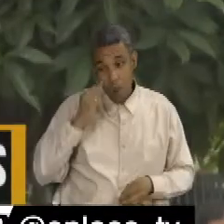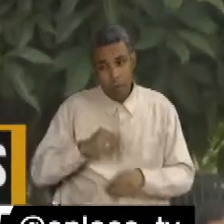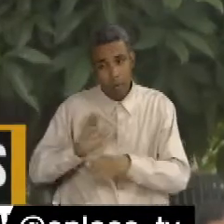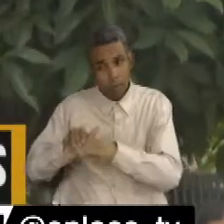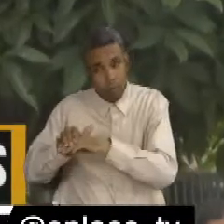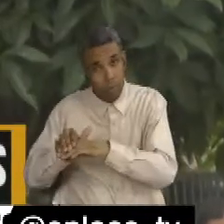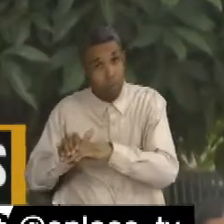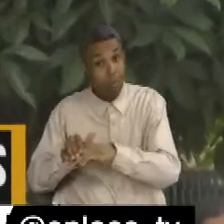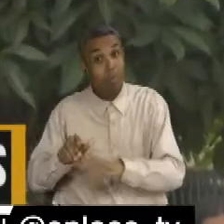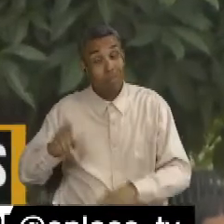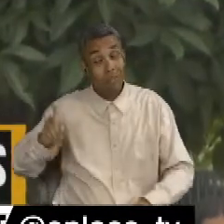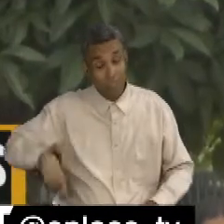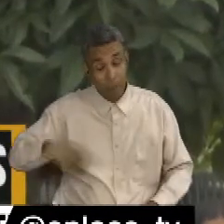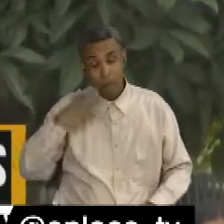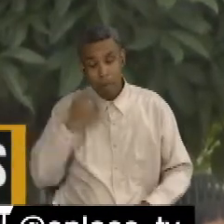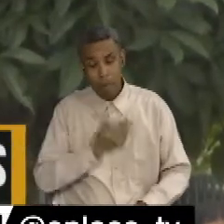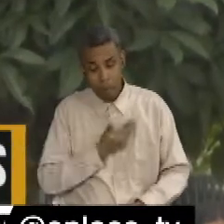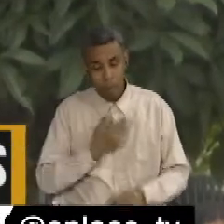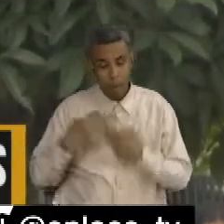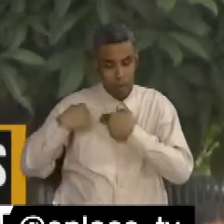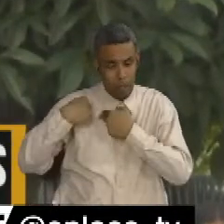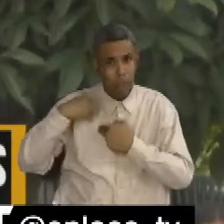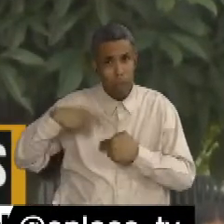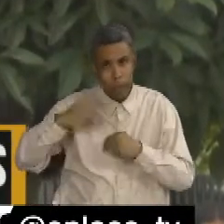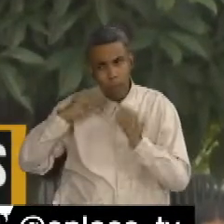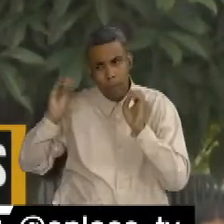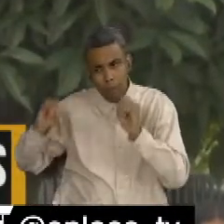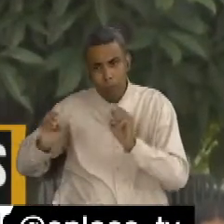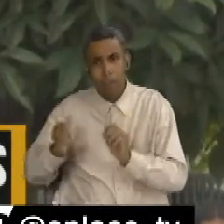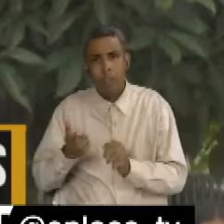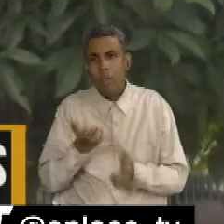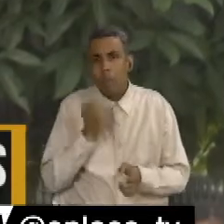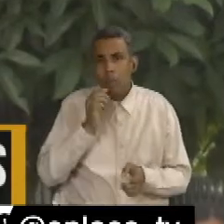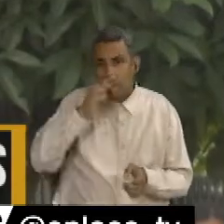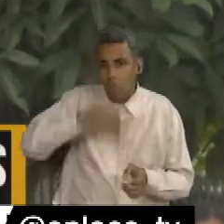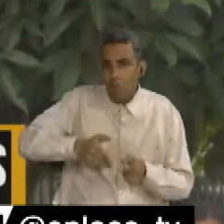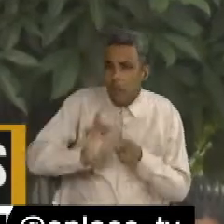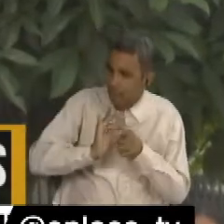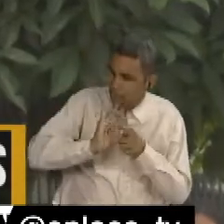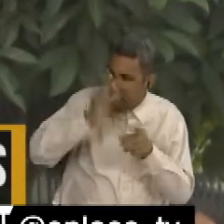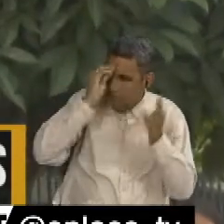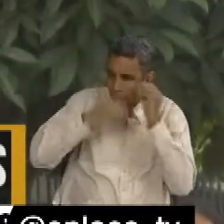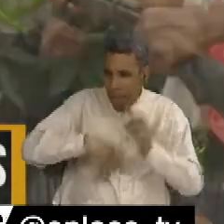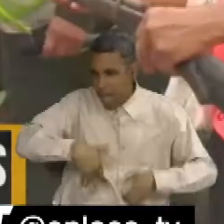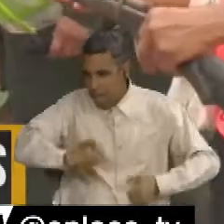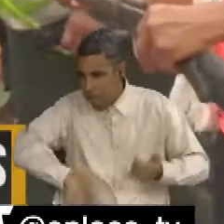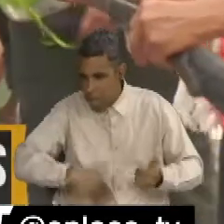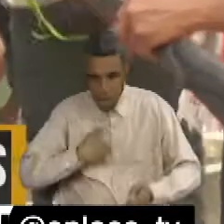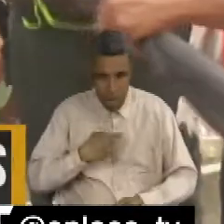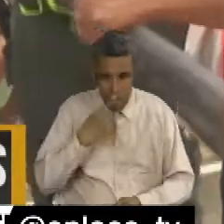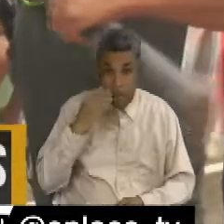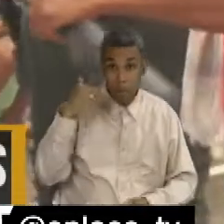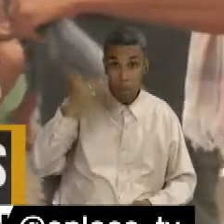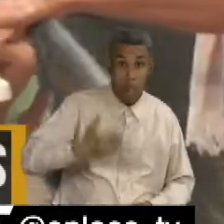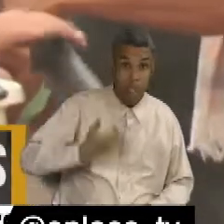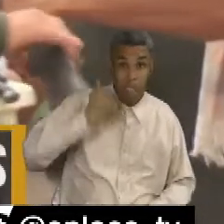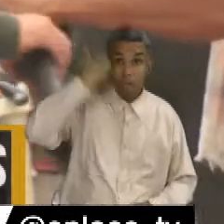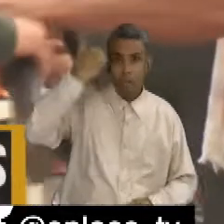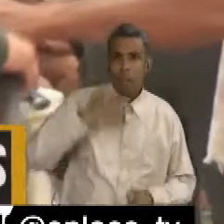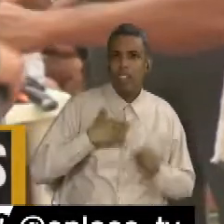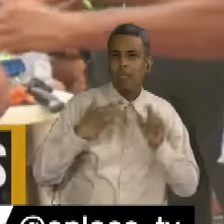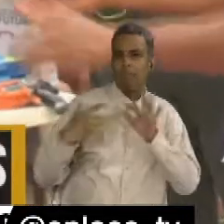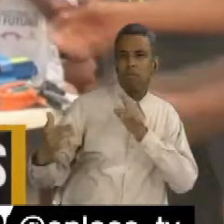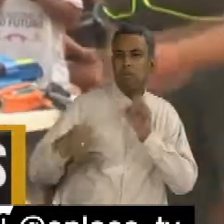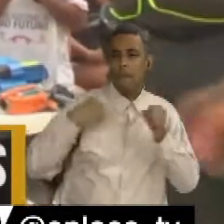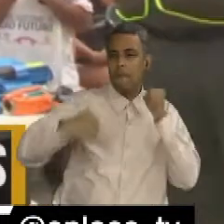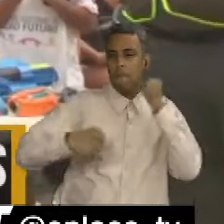tiende también a generar estados de violencia en nuestros niños del barrio. De acuerdo con los uniformados, este tipo de